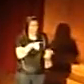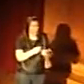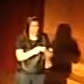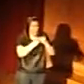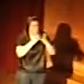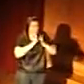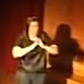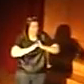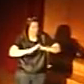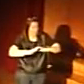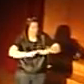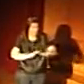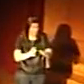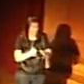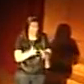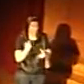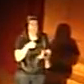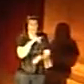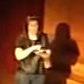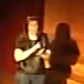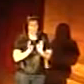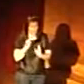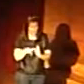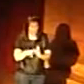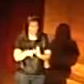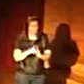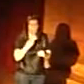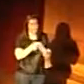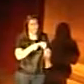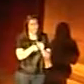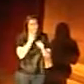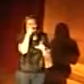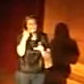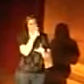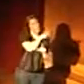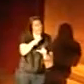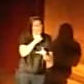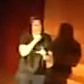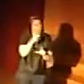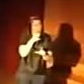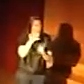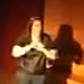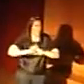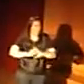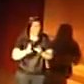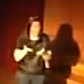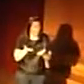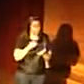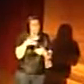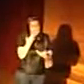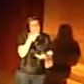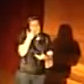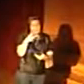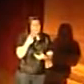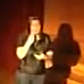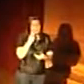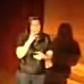pintores los grandes monumentos españoles no y fíjense siempre en es muy interesante ver como estos